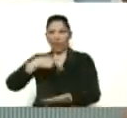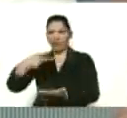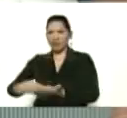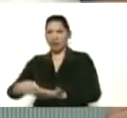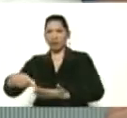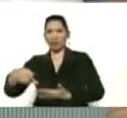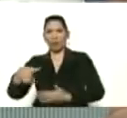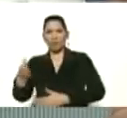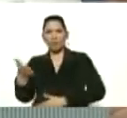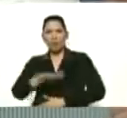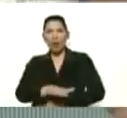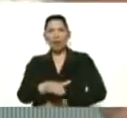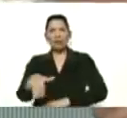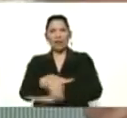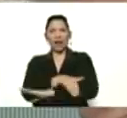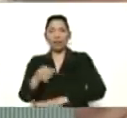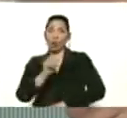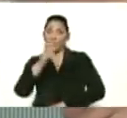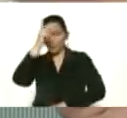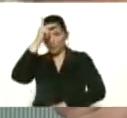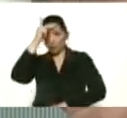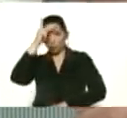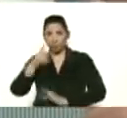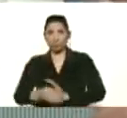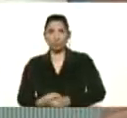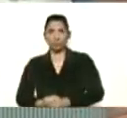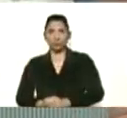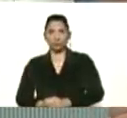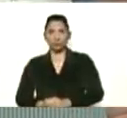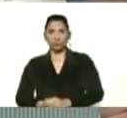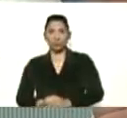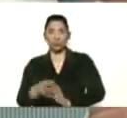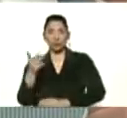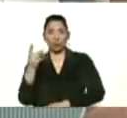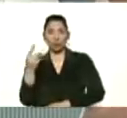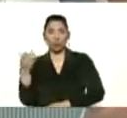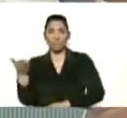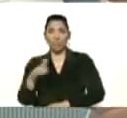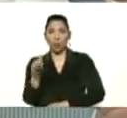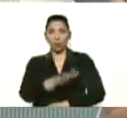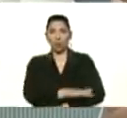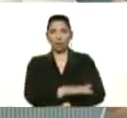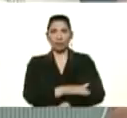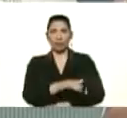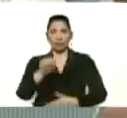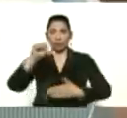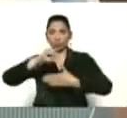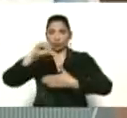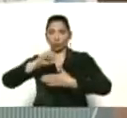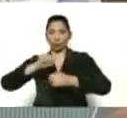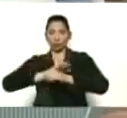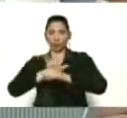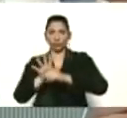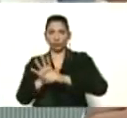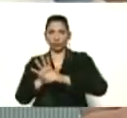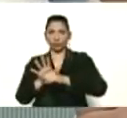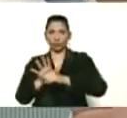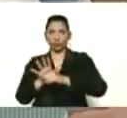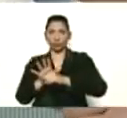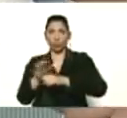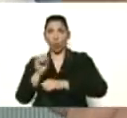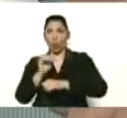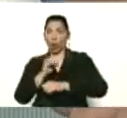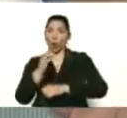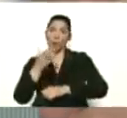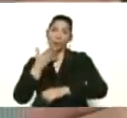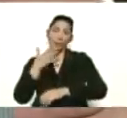calles, o el caso de Perú, que tiene la segunda mortalidad en Sudamérica por COVID-19, o el caso